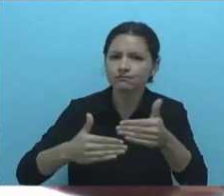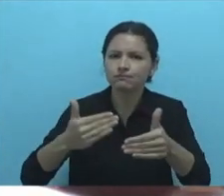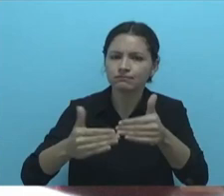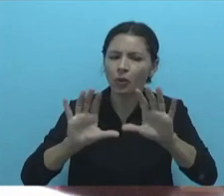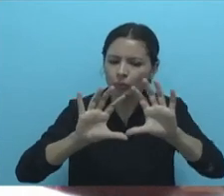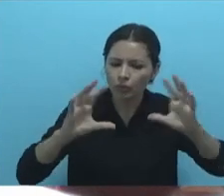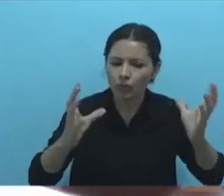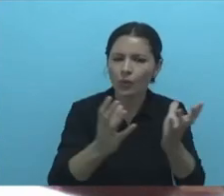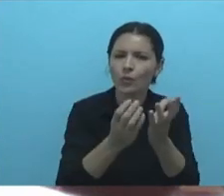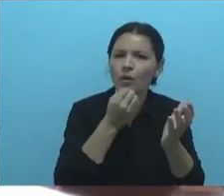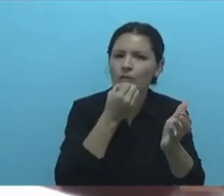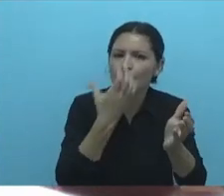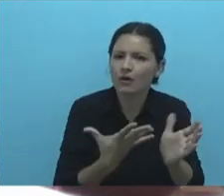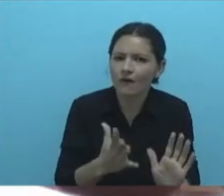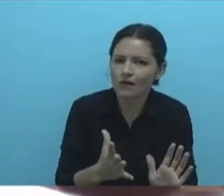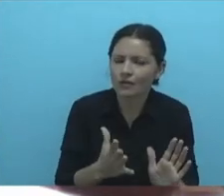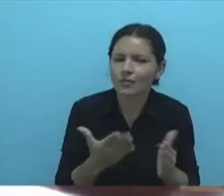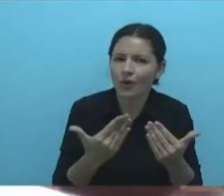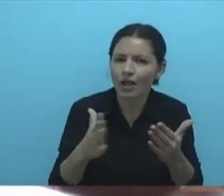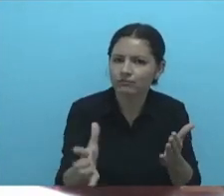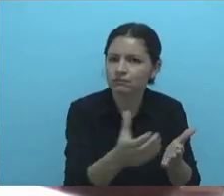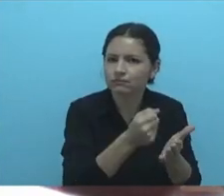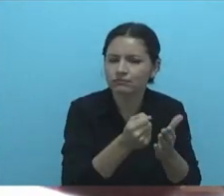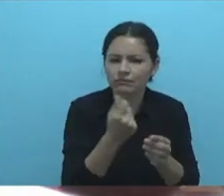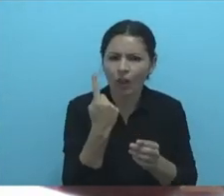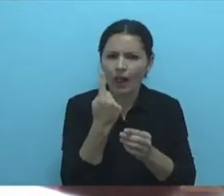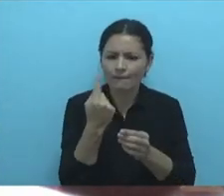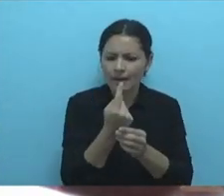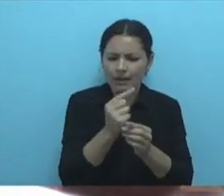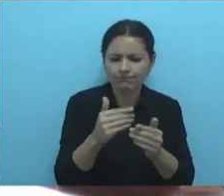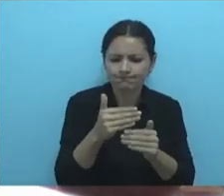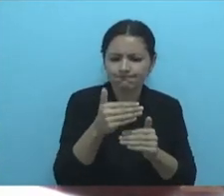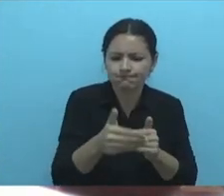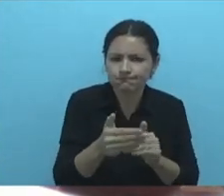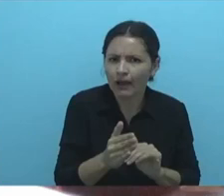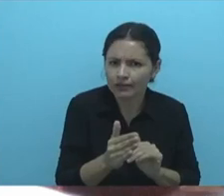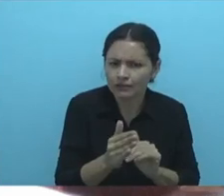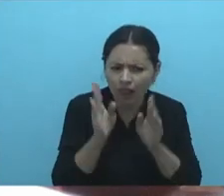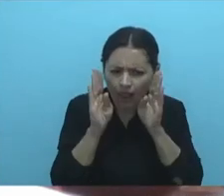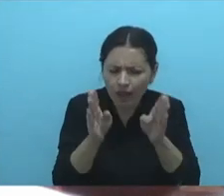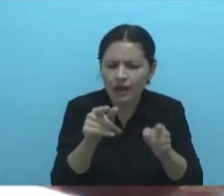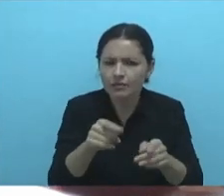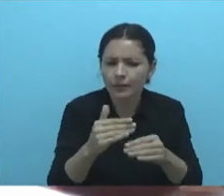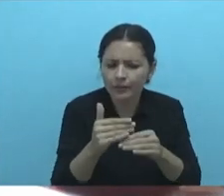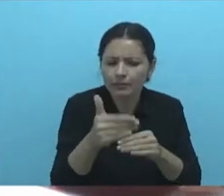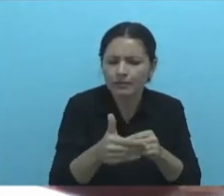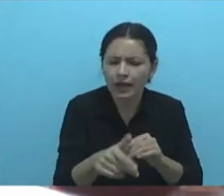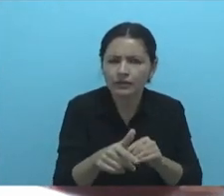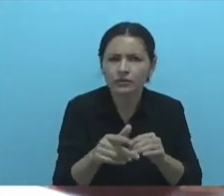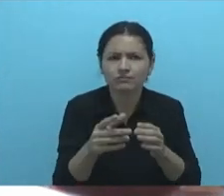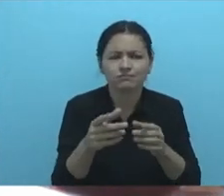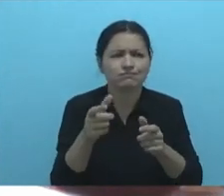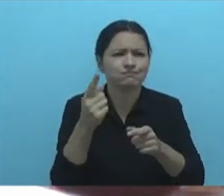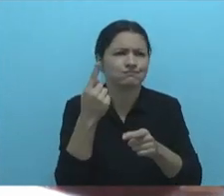mejor que soñamos algo posible Hoy estamos dando un pequeño pasito que consagra la lucha y que reivindica la lucha de